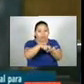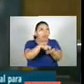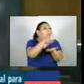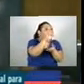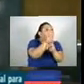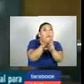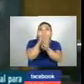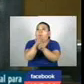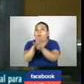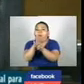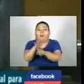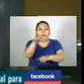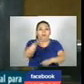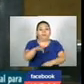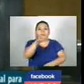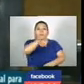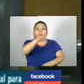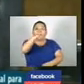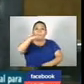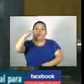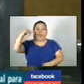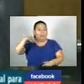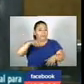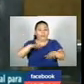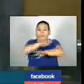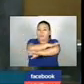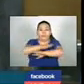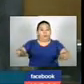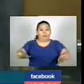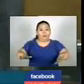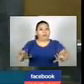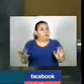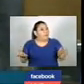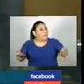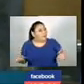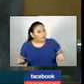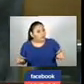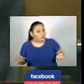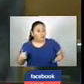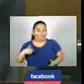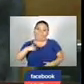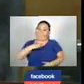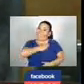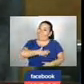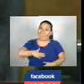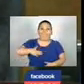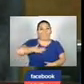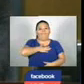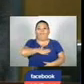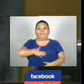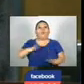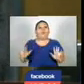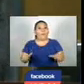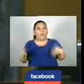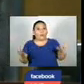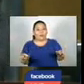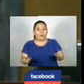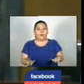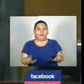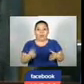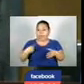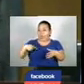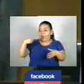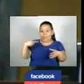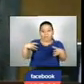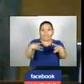algunos poderes de este país. Se acabó. De hecho, lamento, porque en la comisión del día de